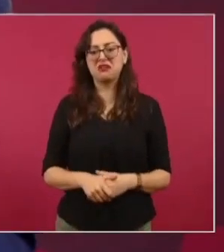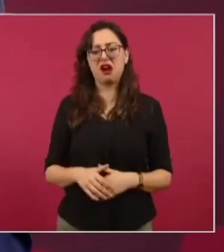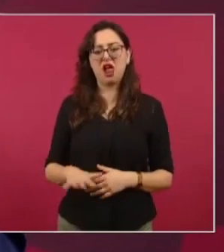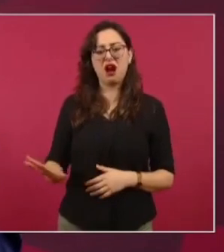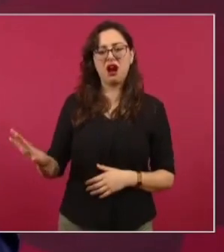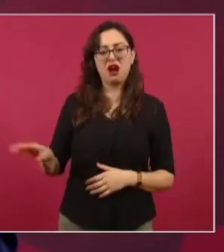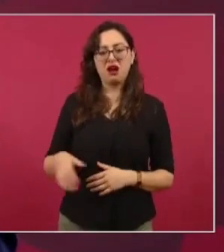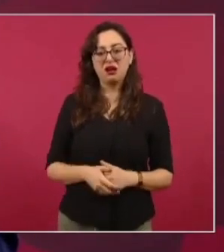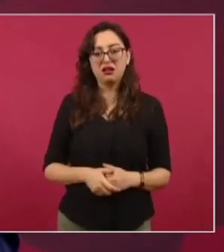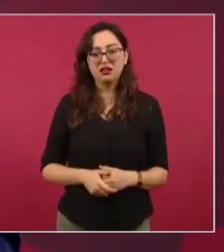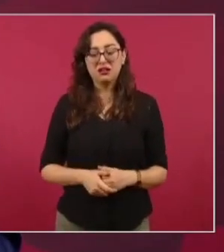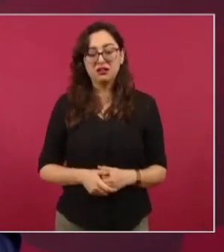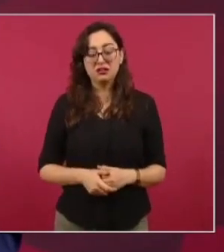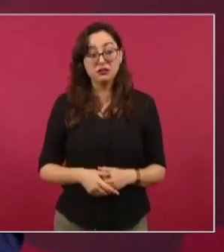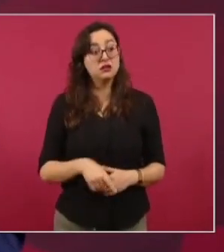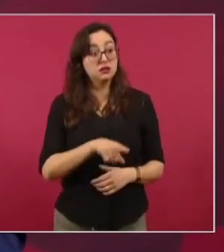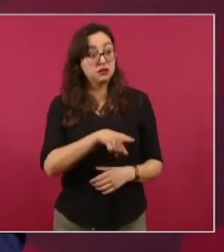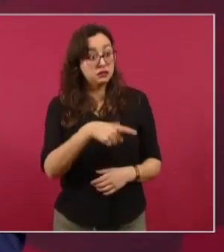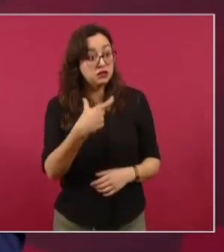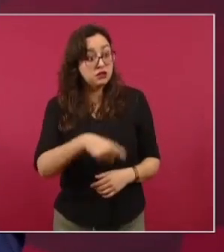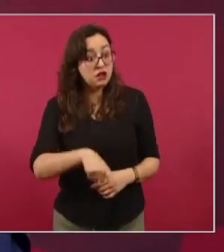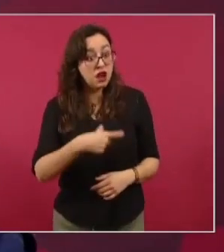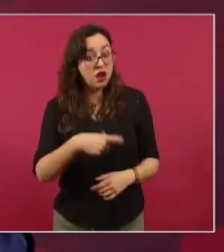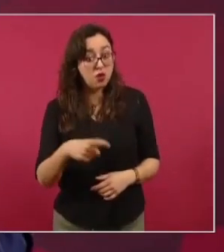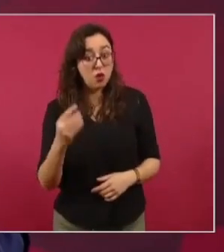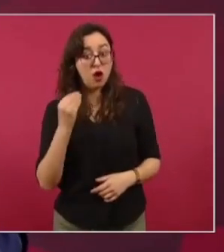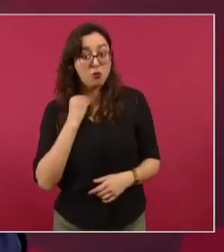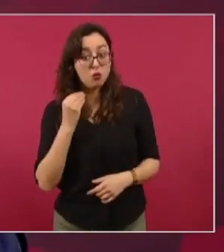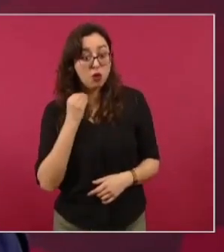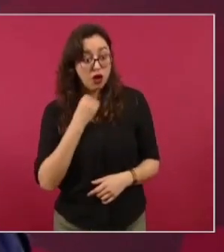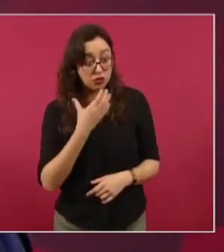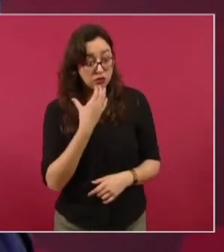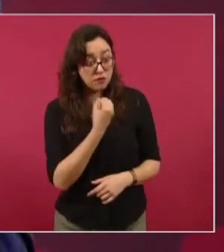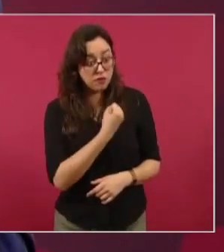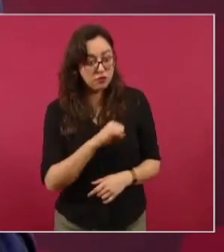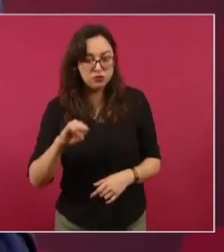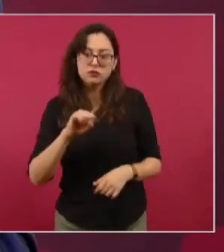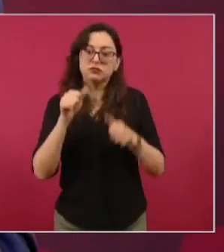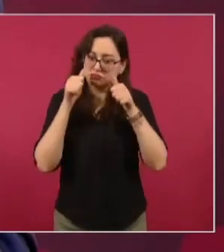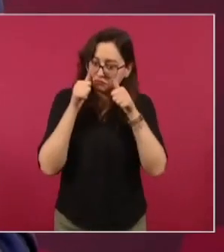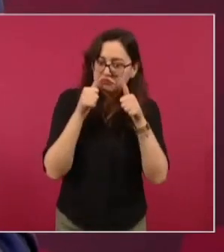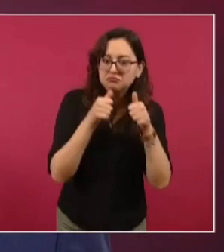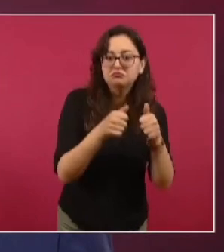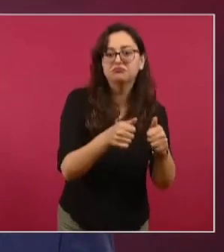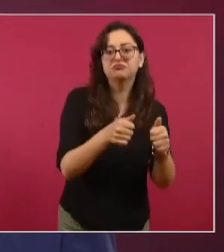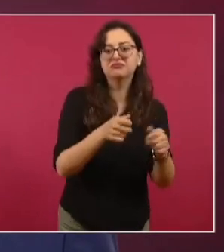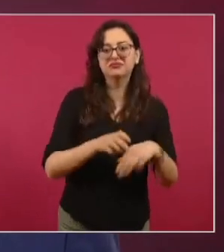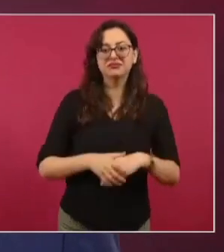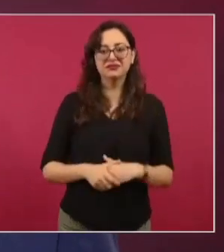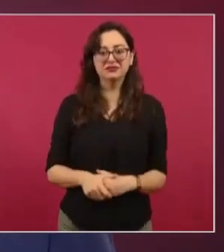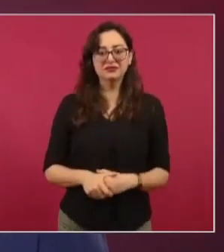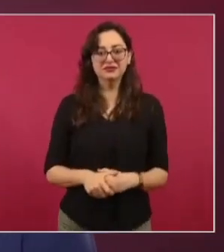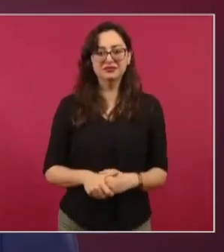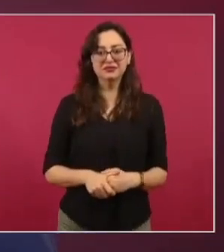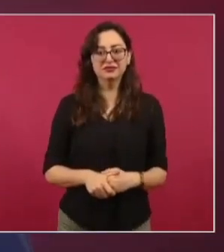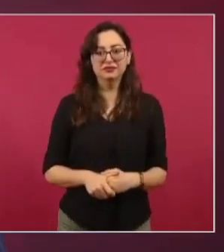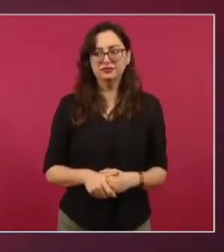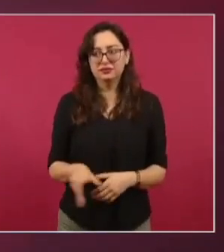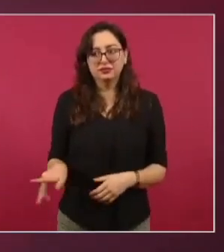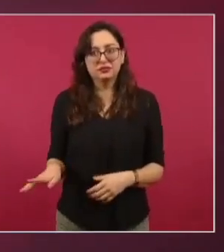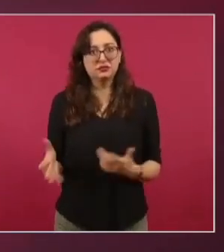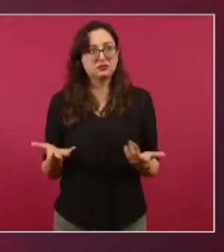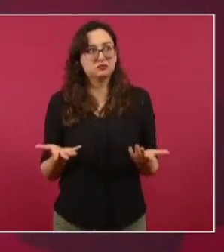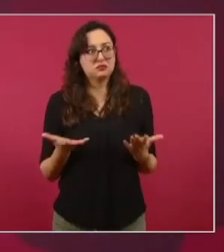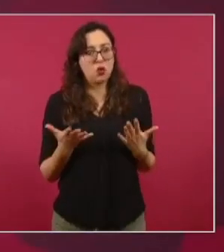tienen dinero y tienen buenos abogados no atienden al que no tiene con qué comprar